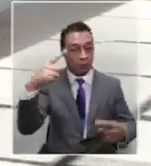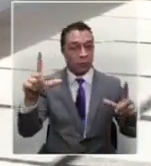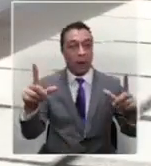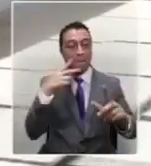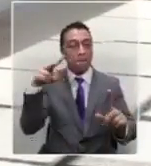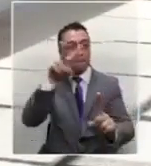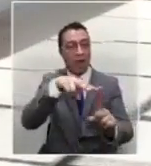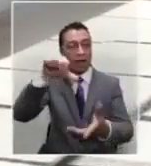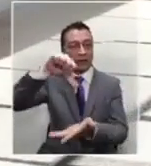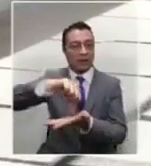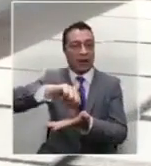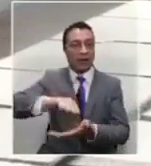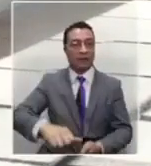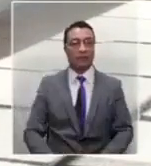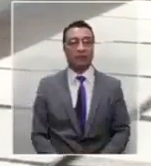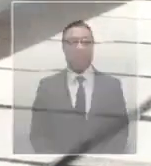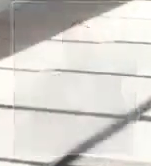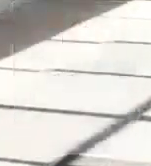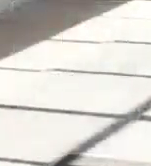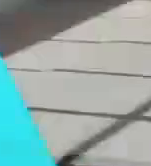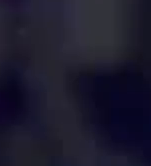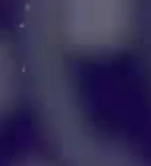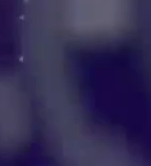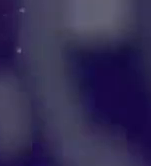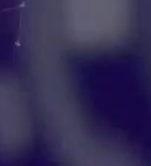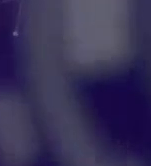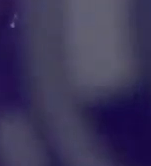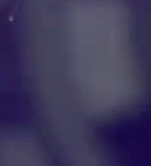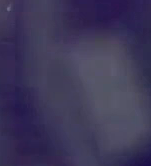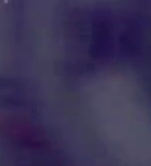próximo capítulo de Mirada Central.